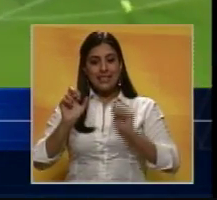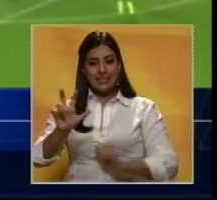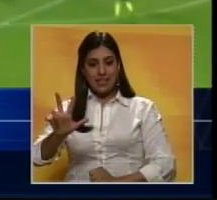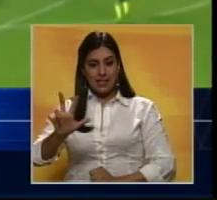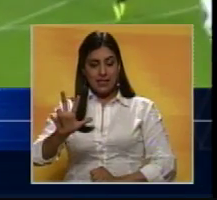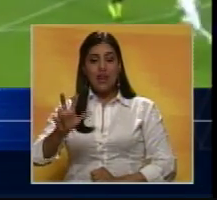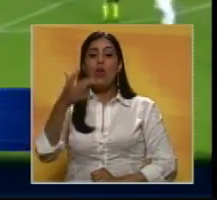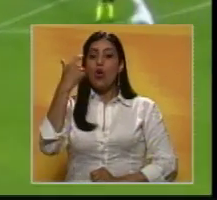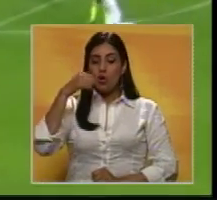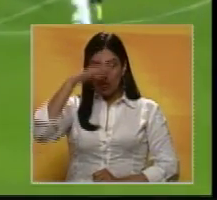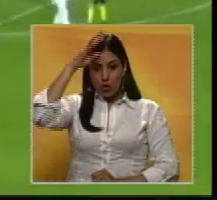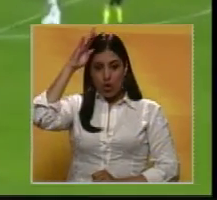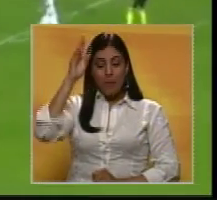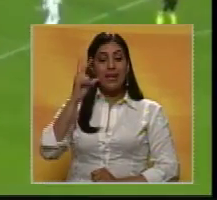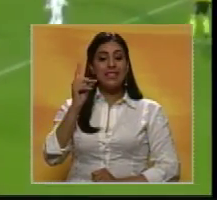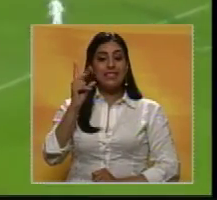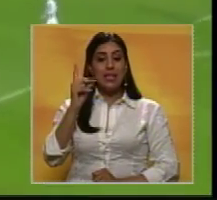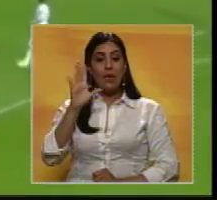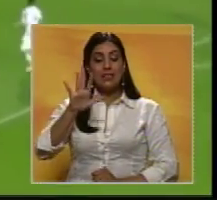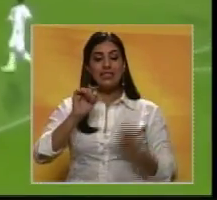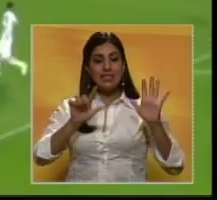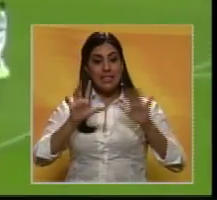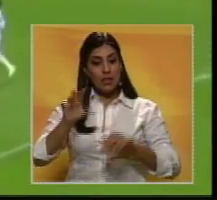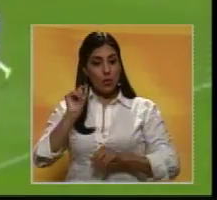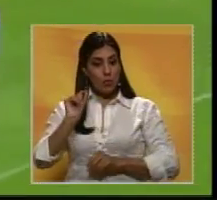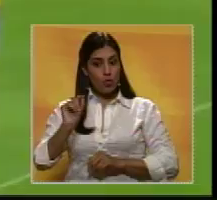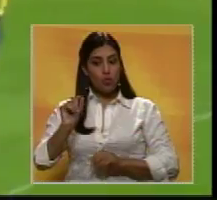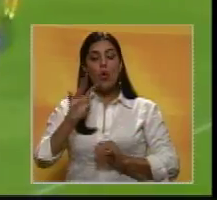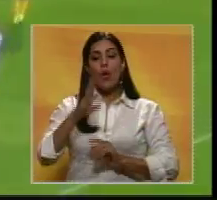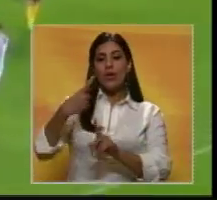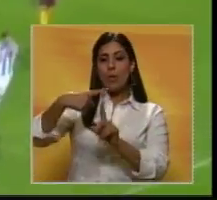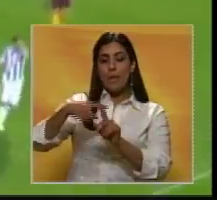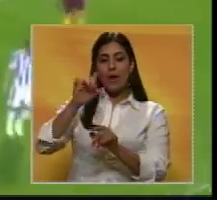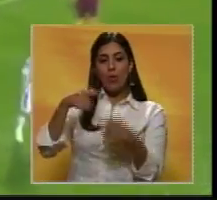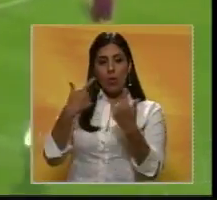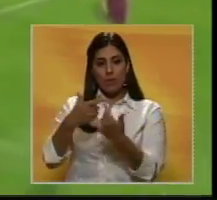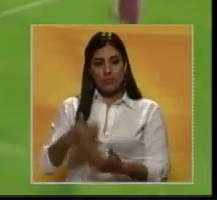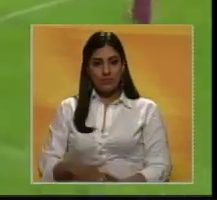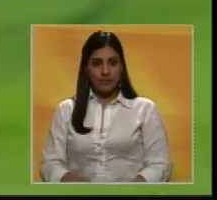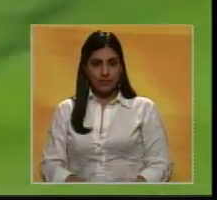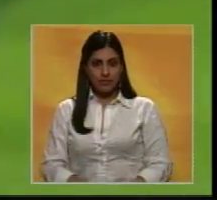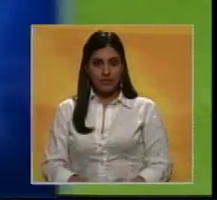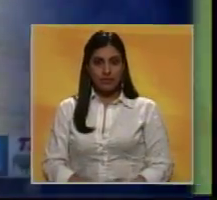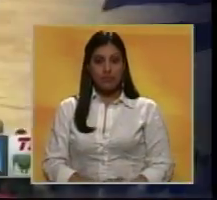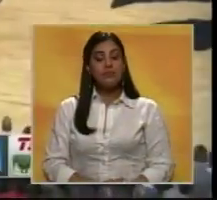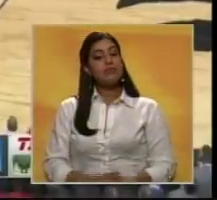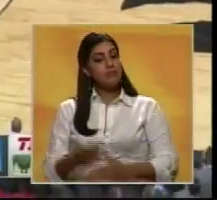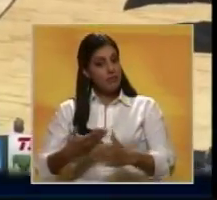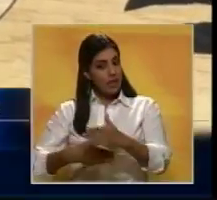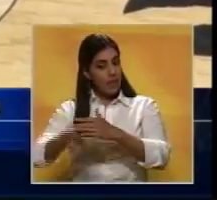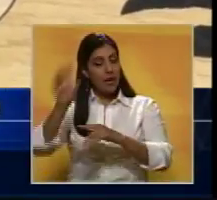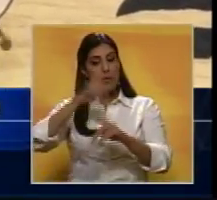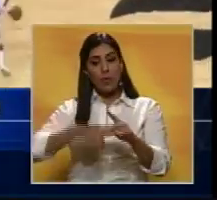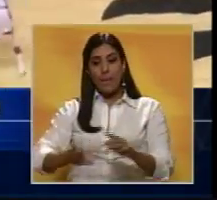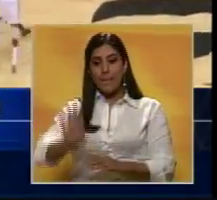83. Roma es segundo con 75 puntos, 4 más que el Napoli. Y nos vamos a la